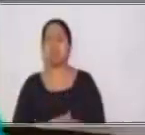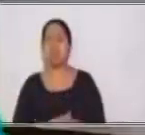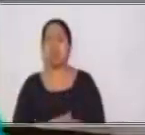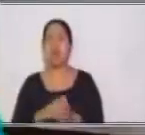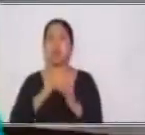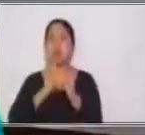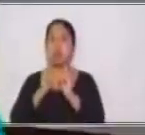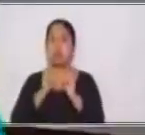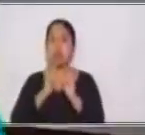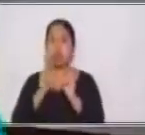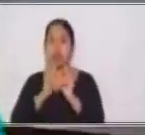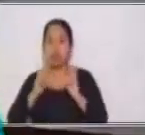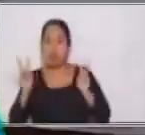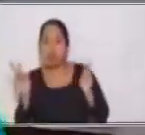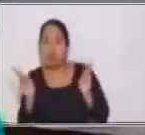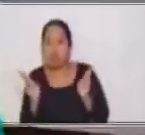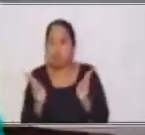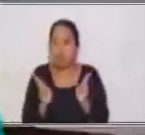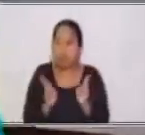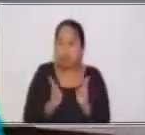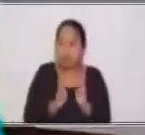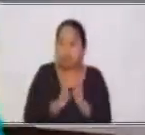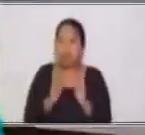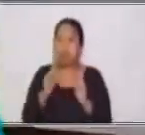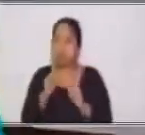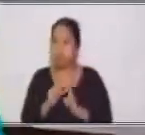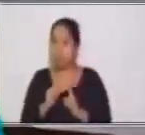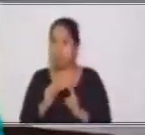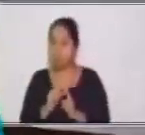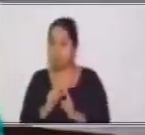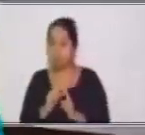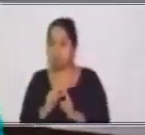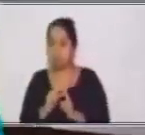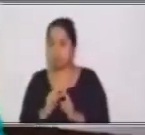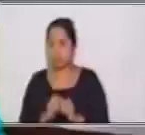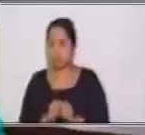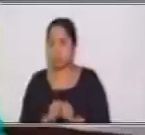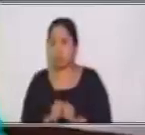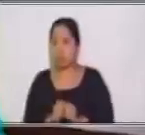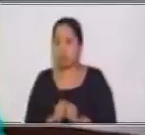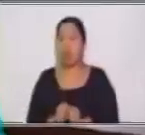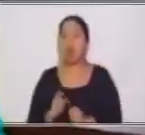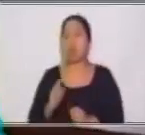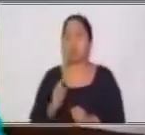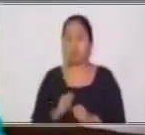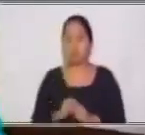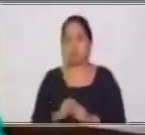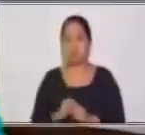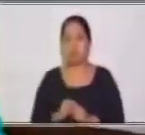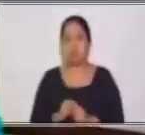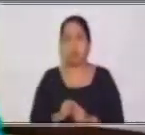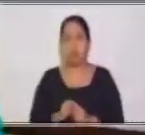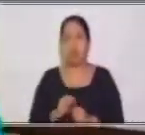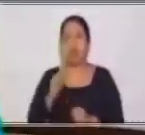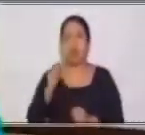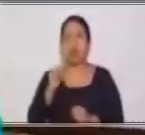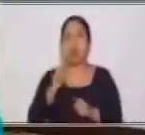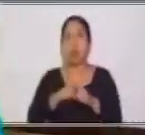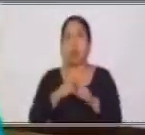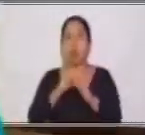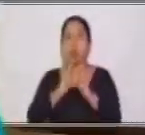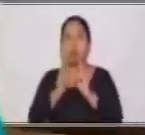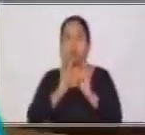de una reducción de palabras, ¿sí? En el caso de las abreviaturas, al hablar de la